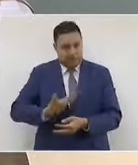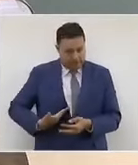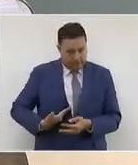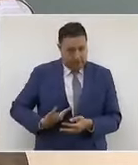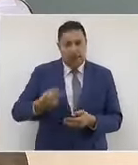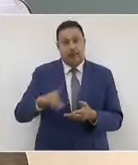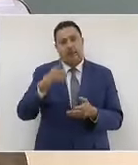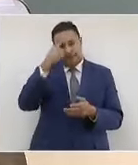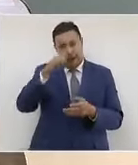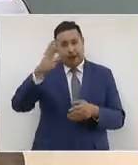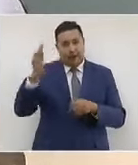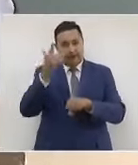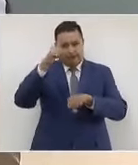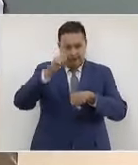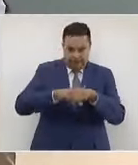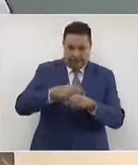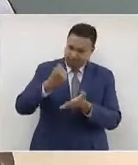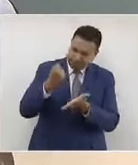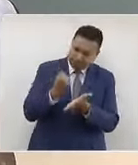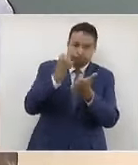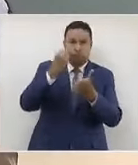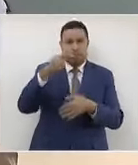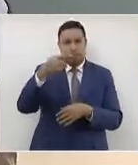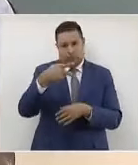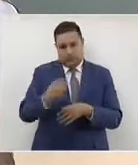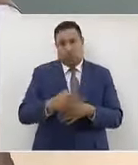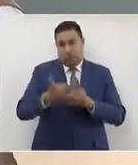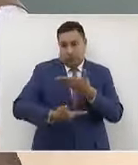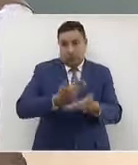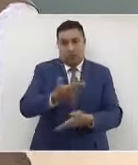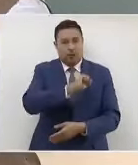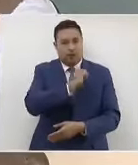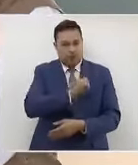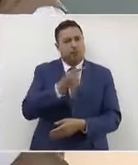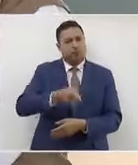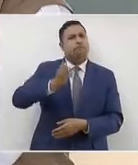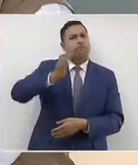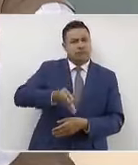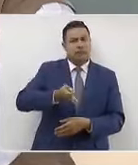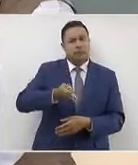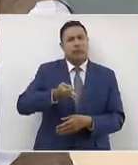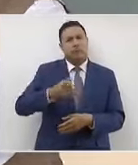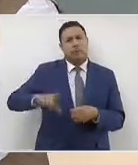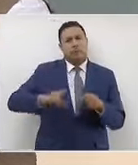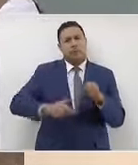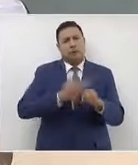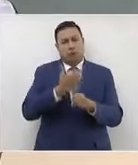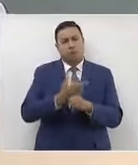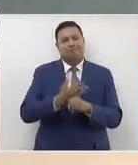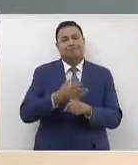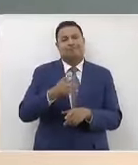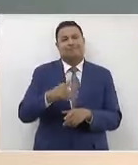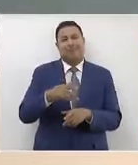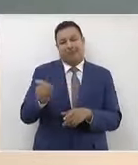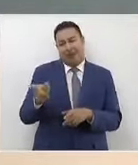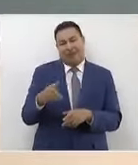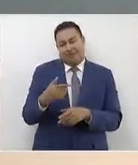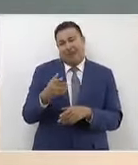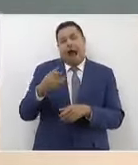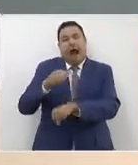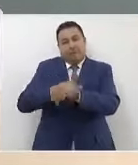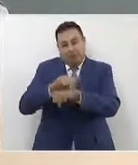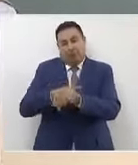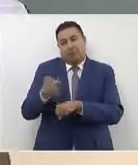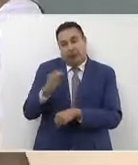de salud de San Luis Potosí, hubo una respuesta favorable. Y yo estoy seguro que el Pollo, como le decimos, sus cuates,